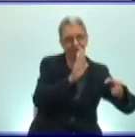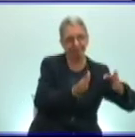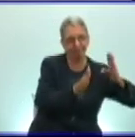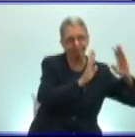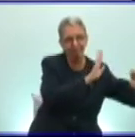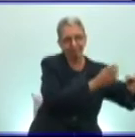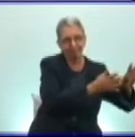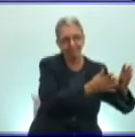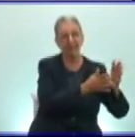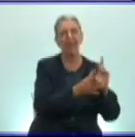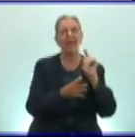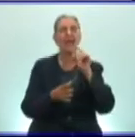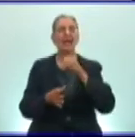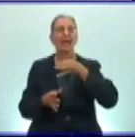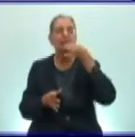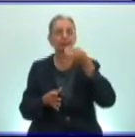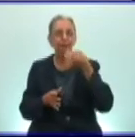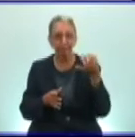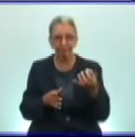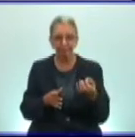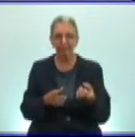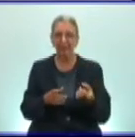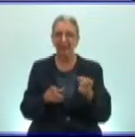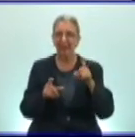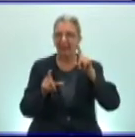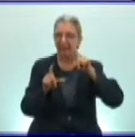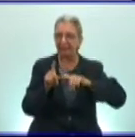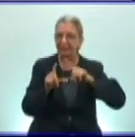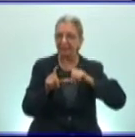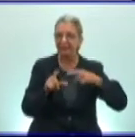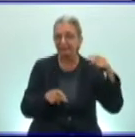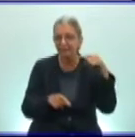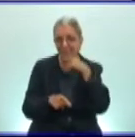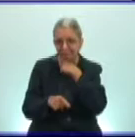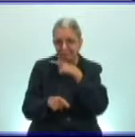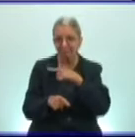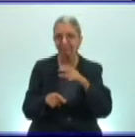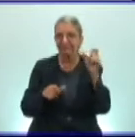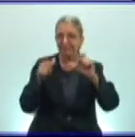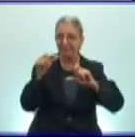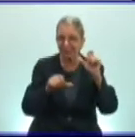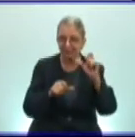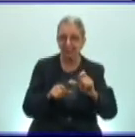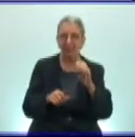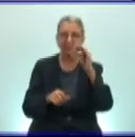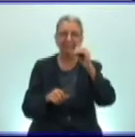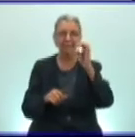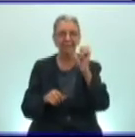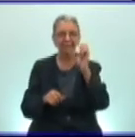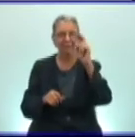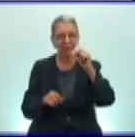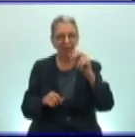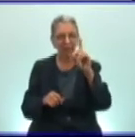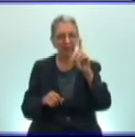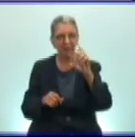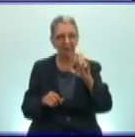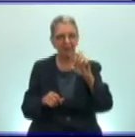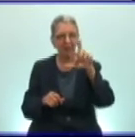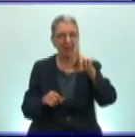y enunciada por el químico ruso Dmitri Ivanovich Mendeleev.